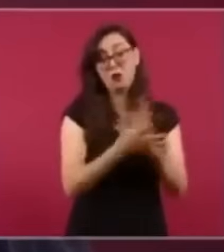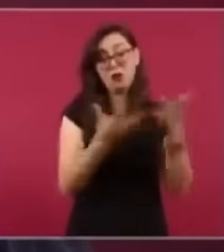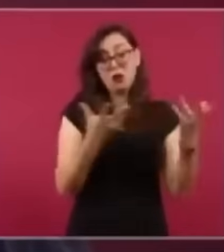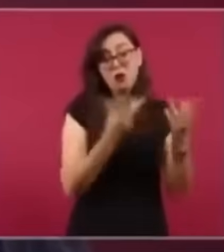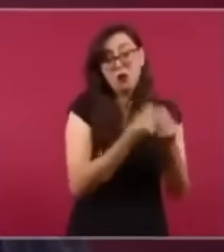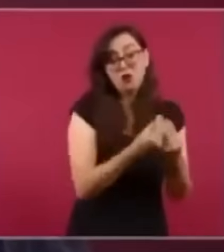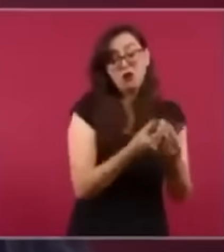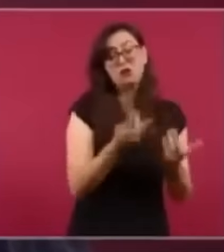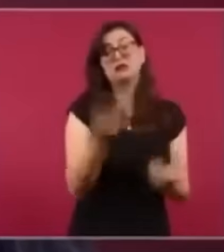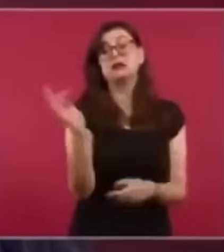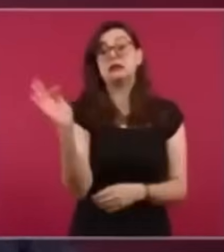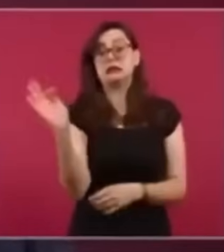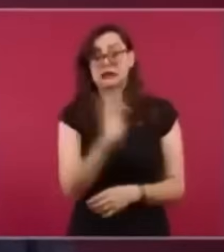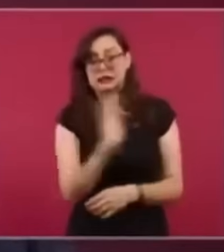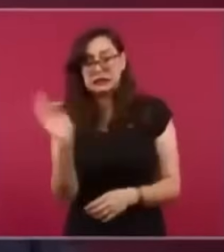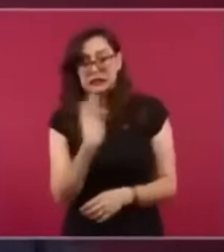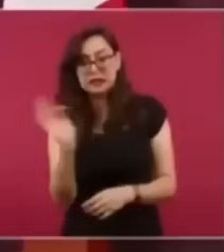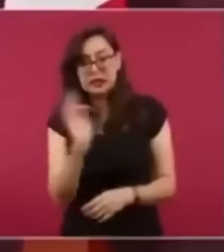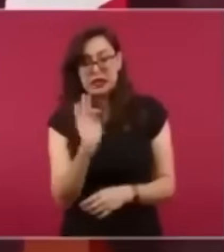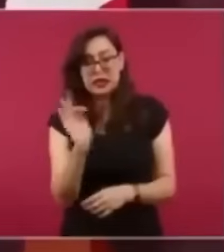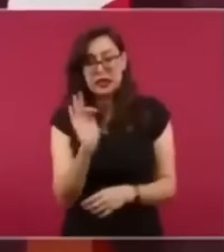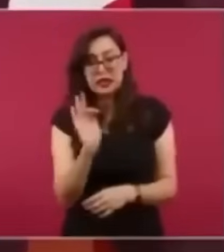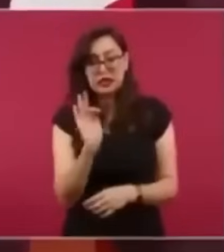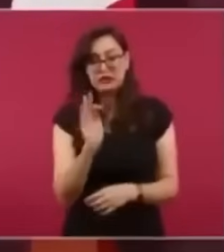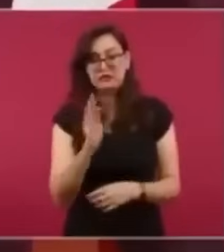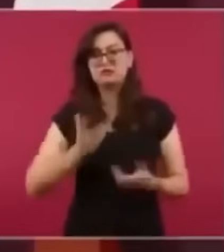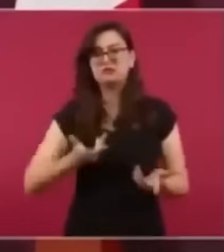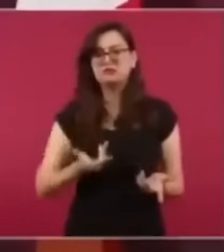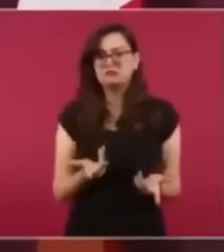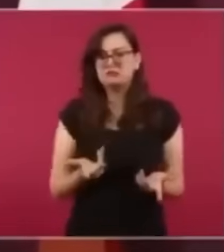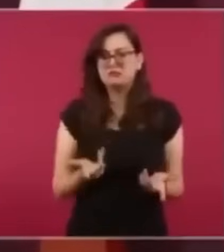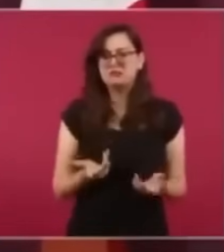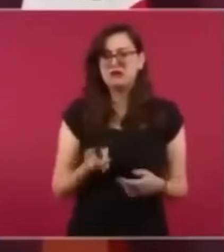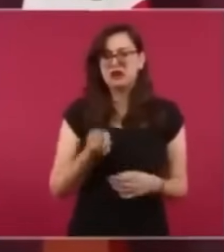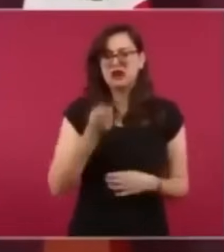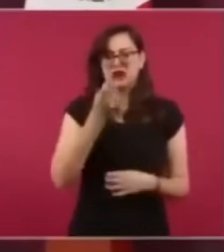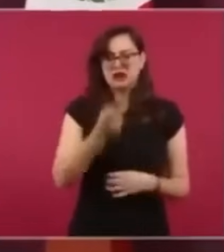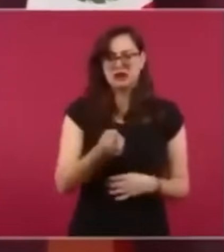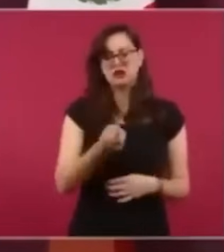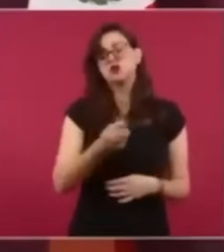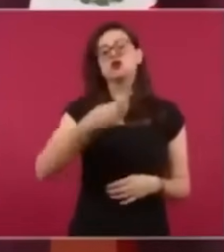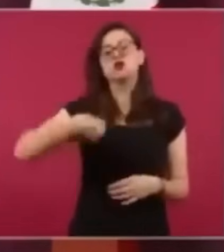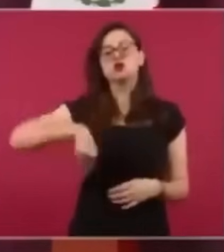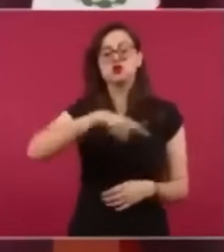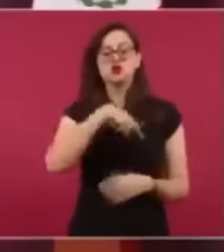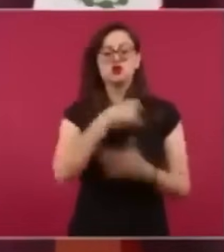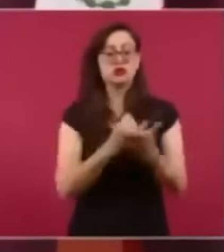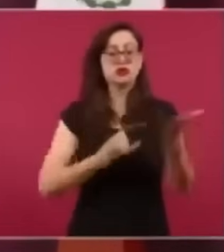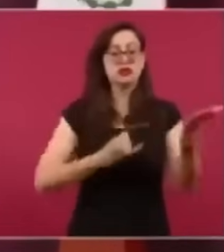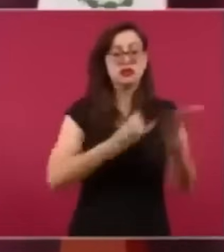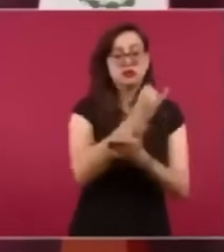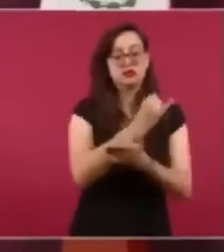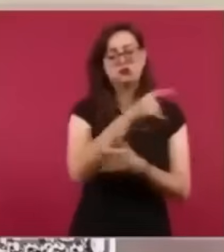presuntos vínculos. Y aquí dijimos que eso no nos correspondía a nosotros.